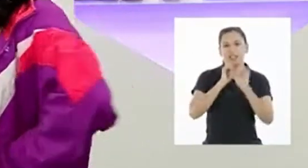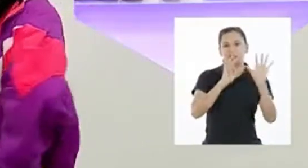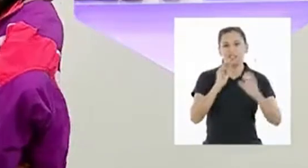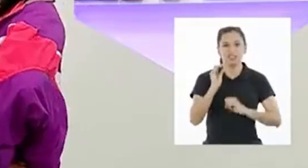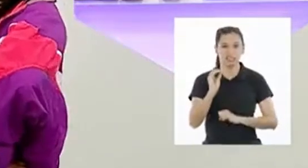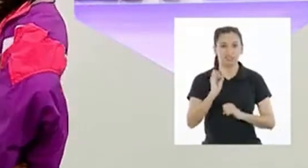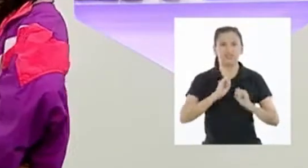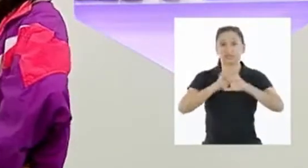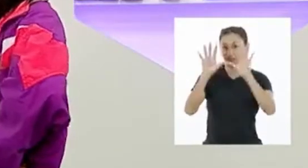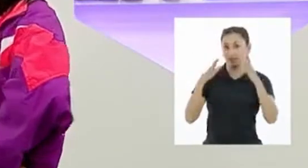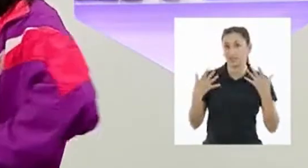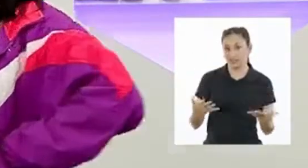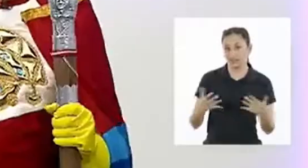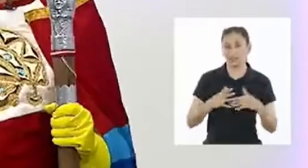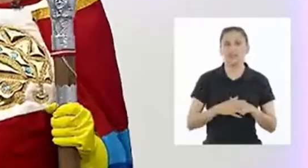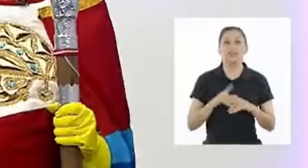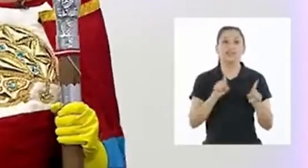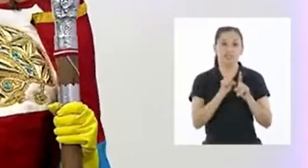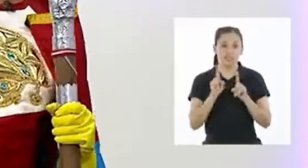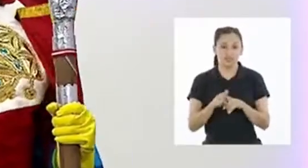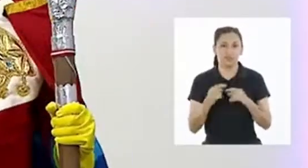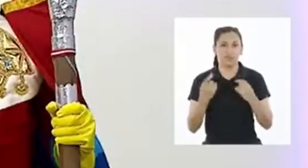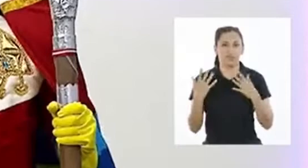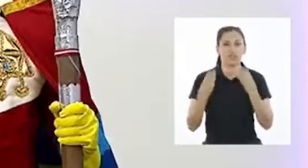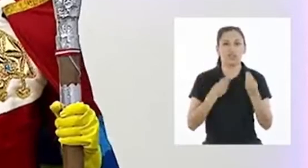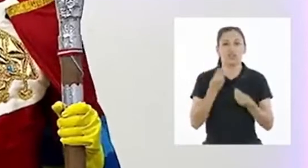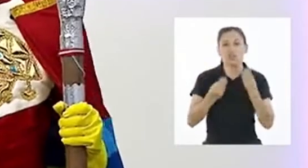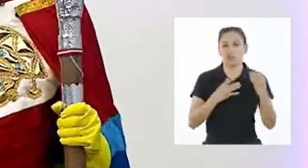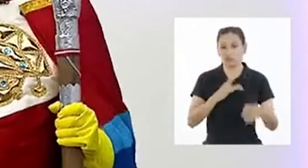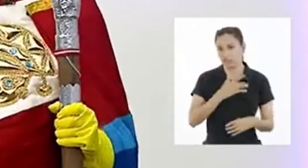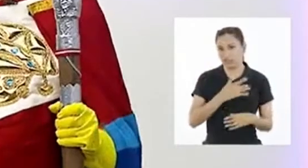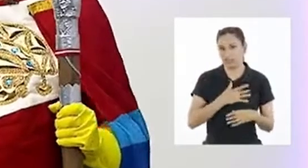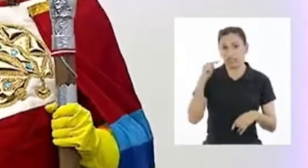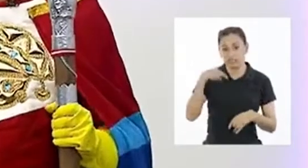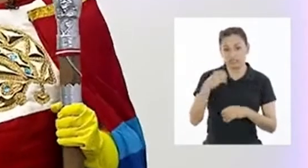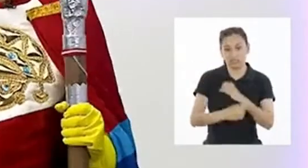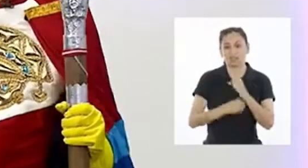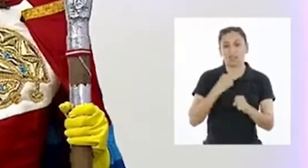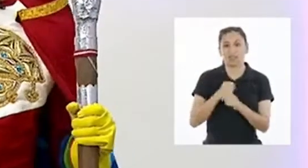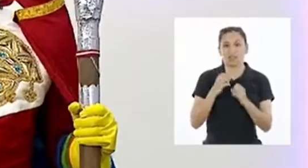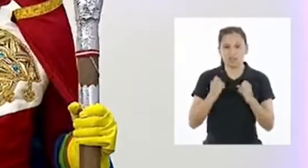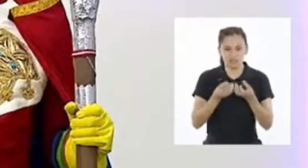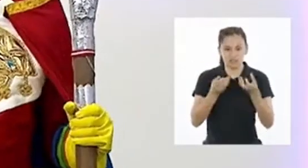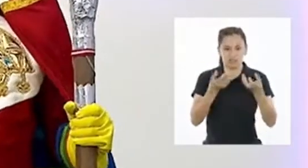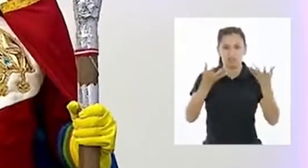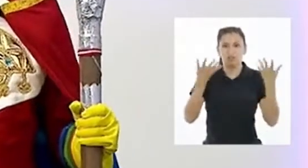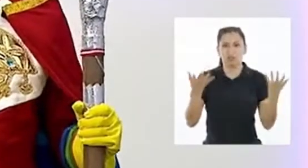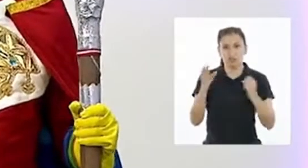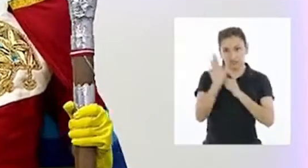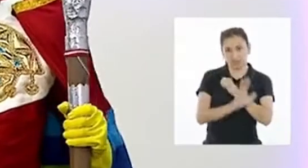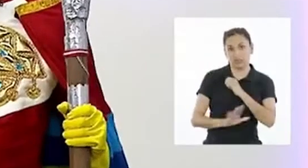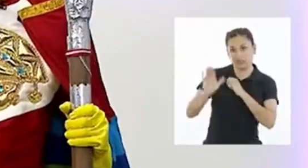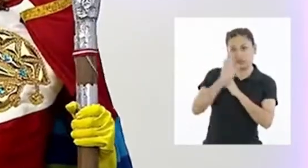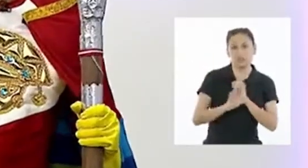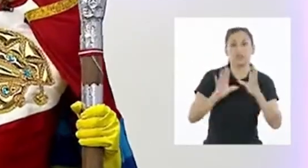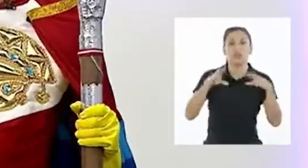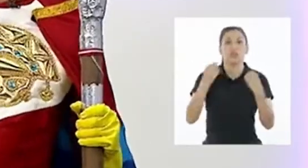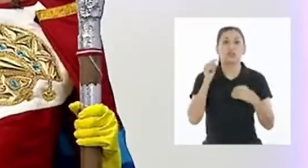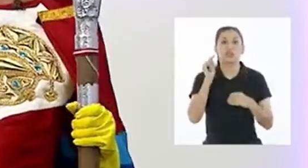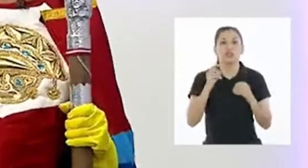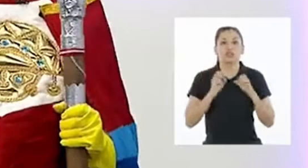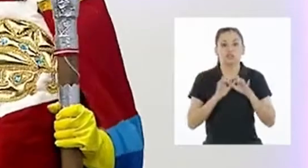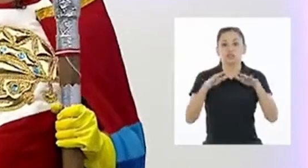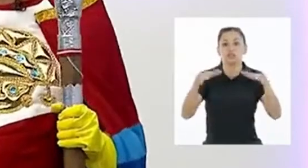80. Claro, y así nos ponemos en contexto. En estos años se incrementó la inseguridad, ya que hubo